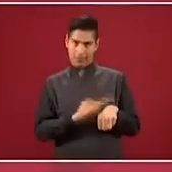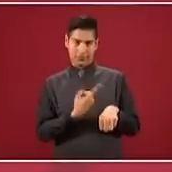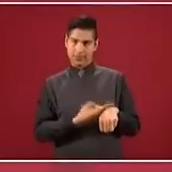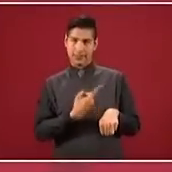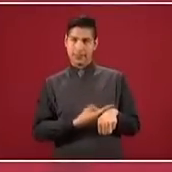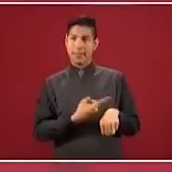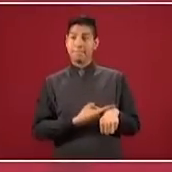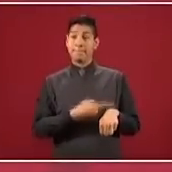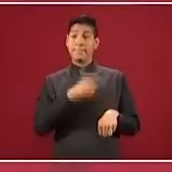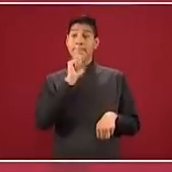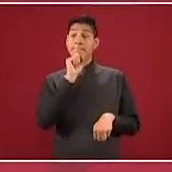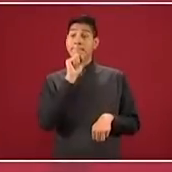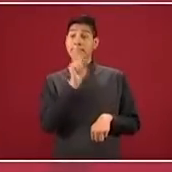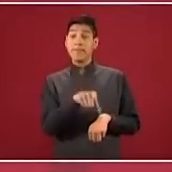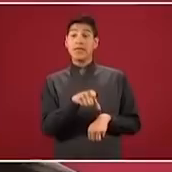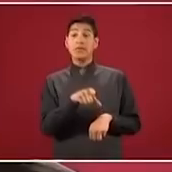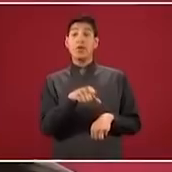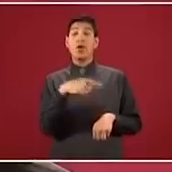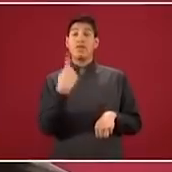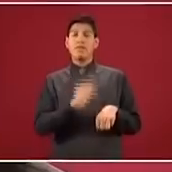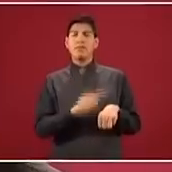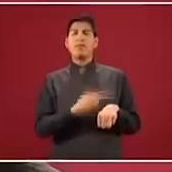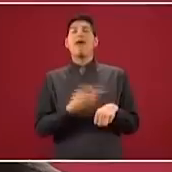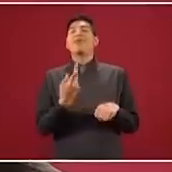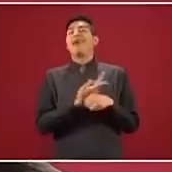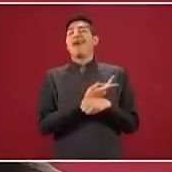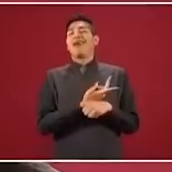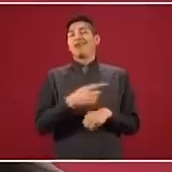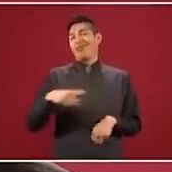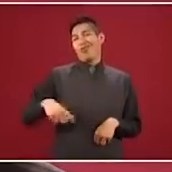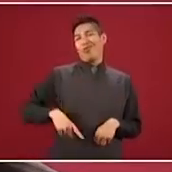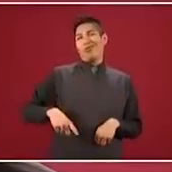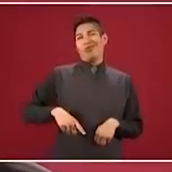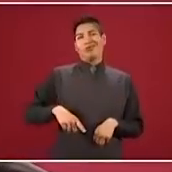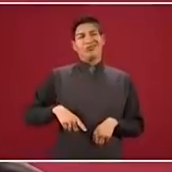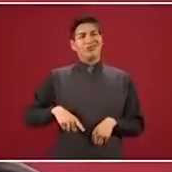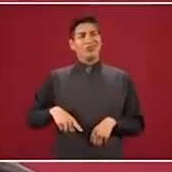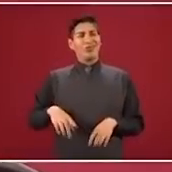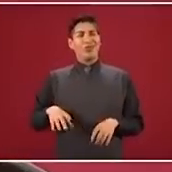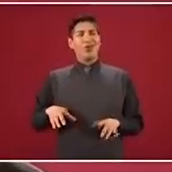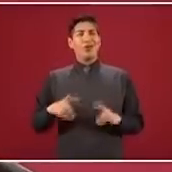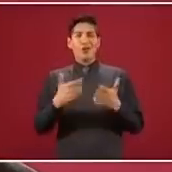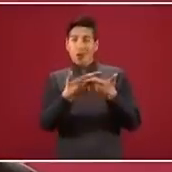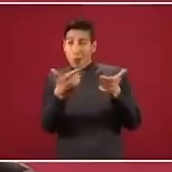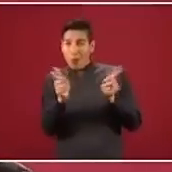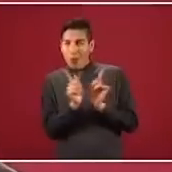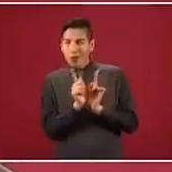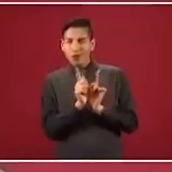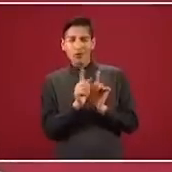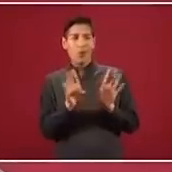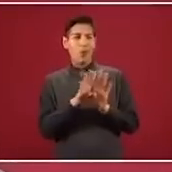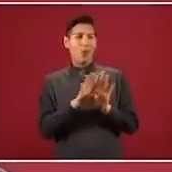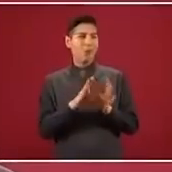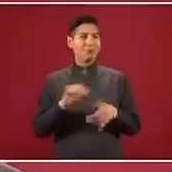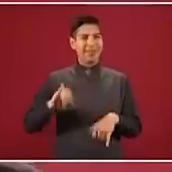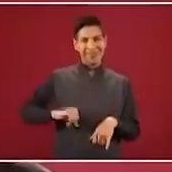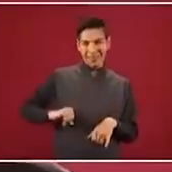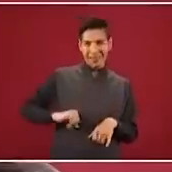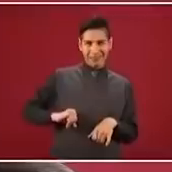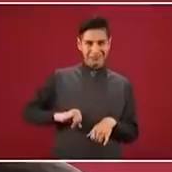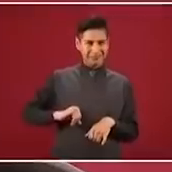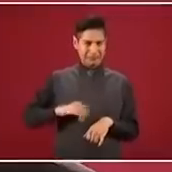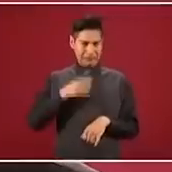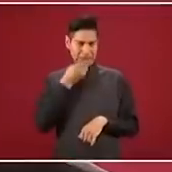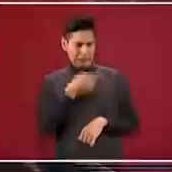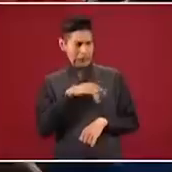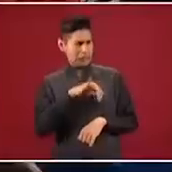enfermedades existen también grupos de interés. Tengámoslo claro. Obviamente hay intereses legítimos. Hay